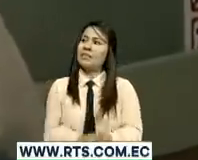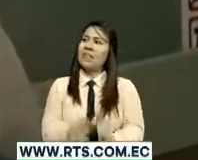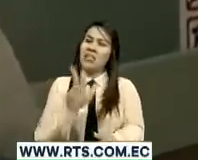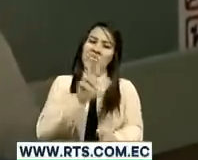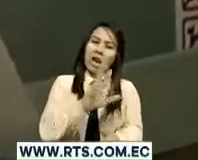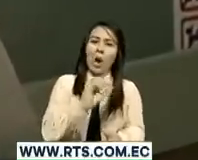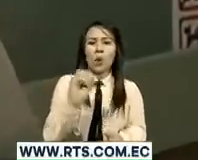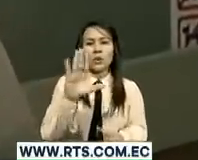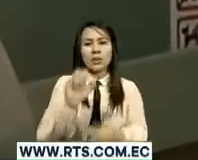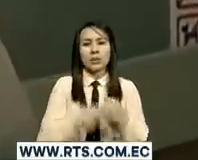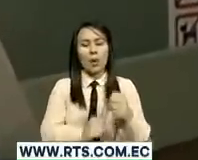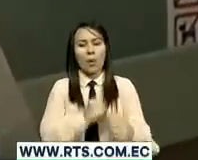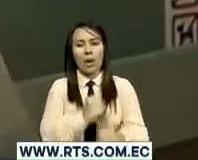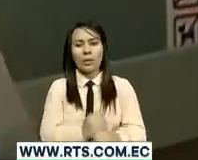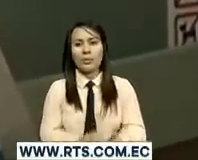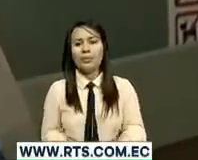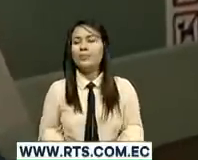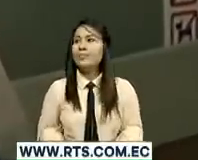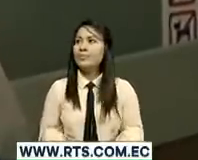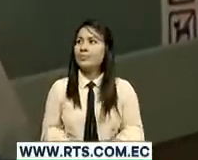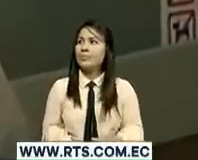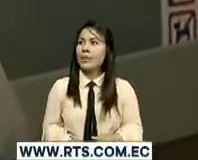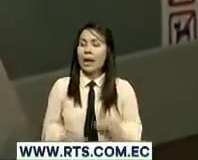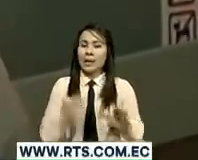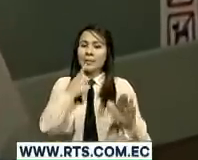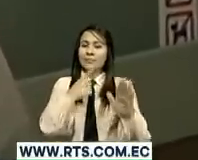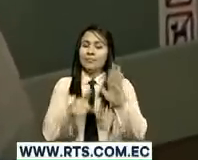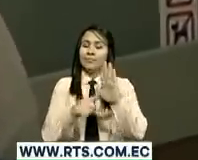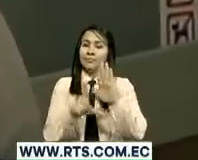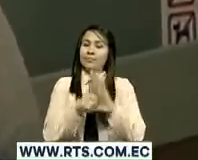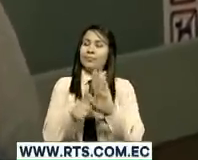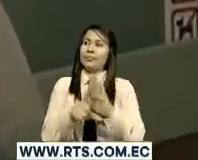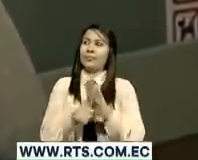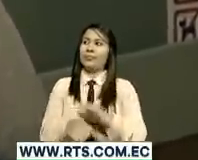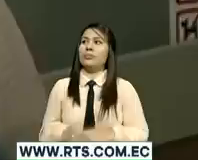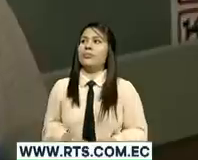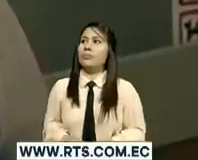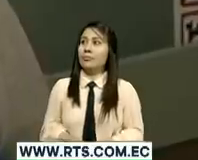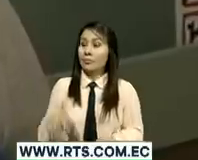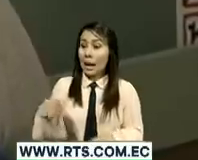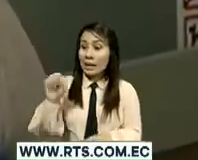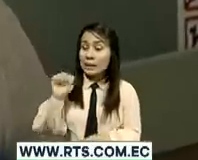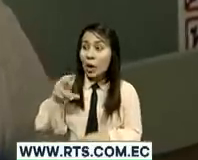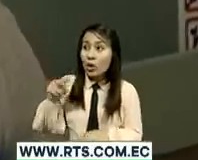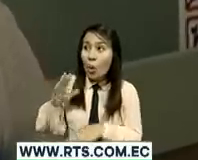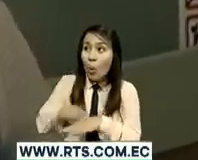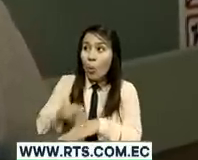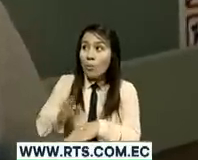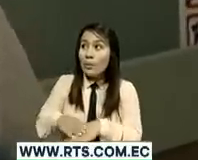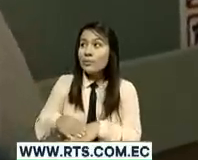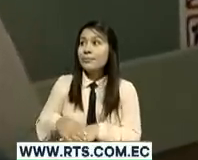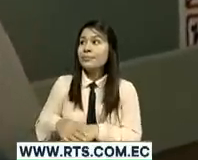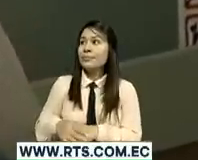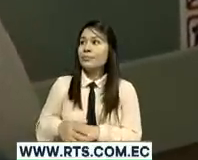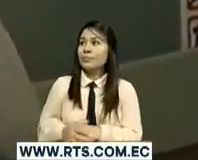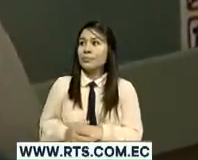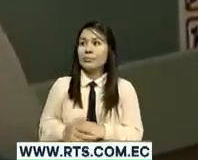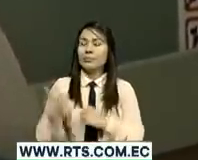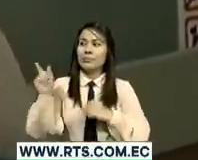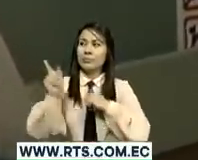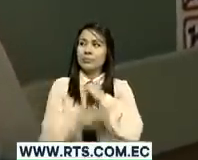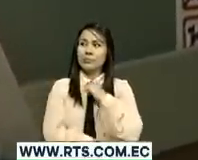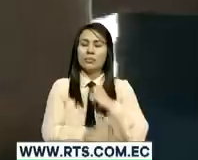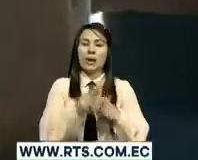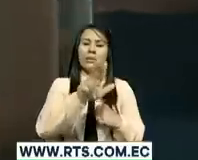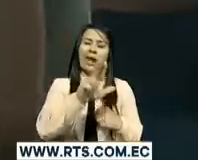el artículo 189, primer inciso del Código Orgánico Integral Penal. De encontrarse lo responsable, pues se enfrentaría una pena privativa de libertad de 5 a